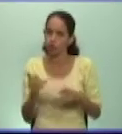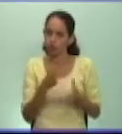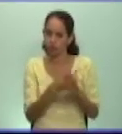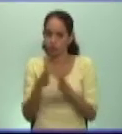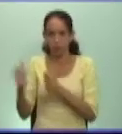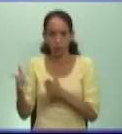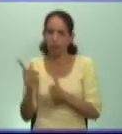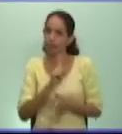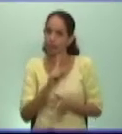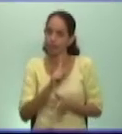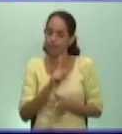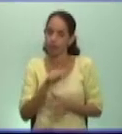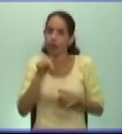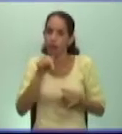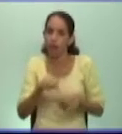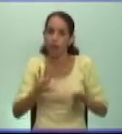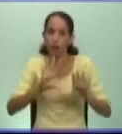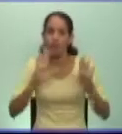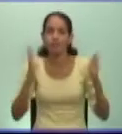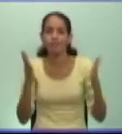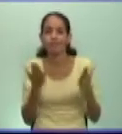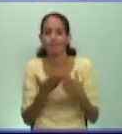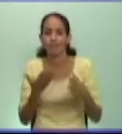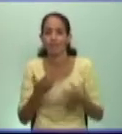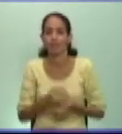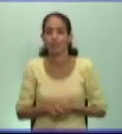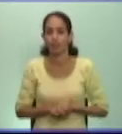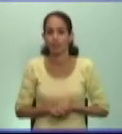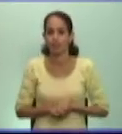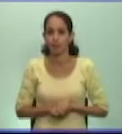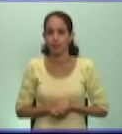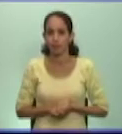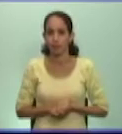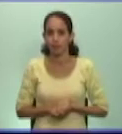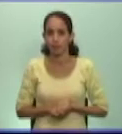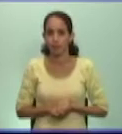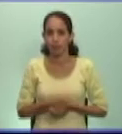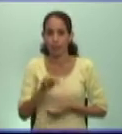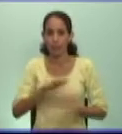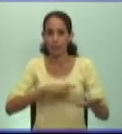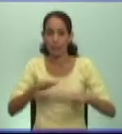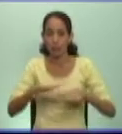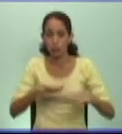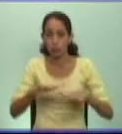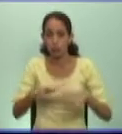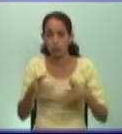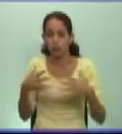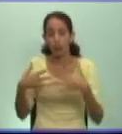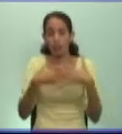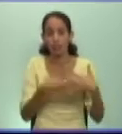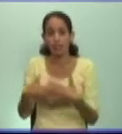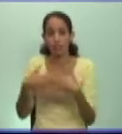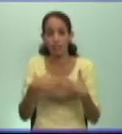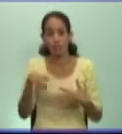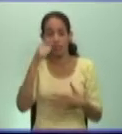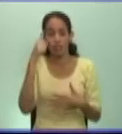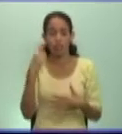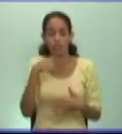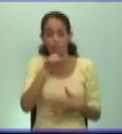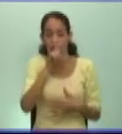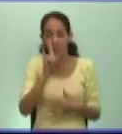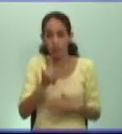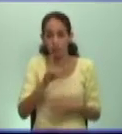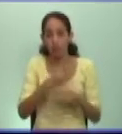de sistematización. Vamos a hablar de la actuación de Estados Unidos a lo largo del siglo XIX y siglo XX. La situación de